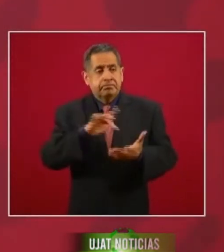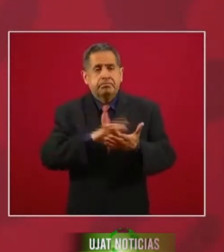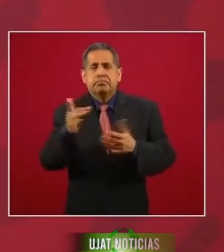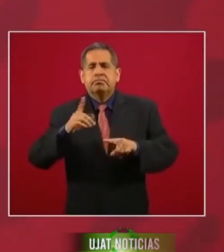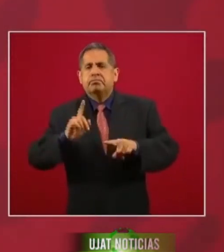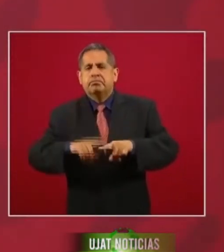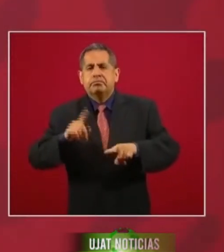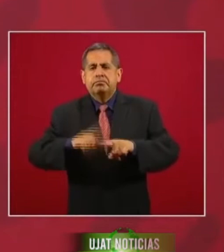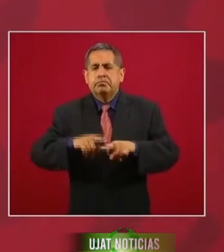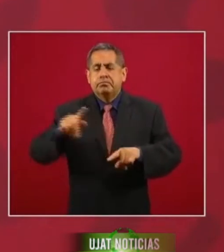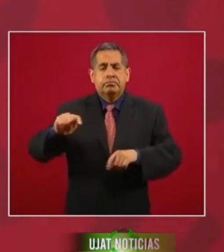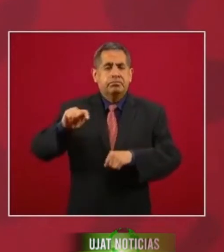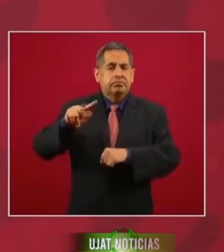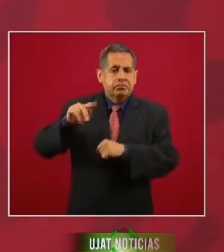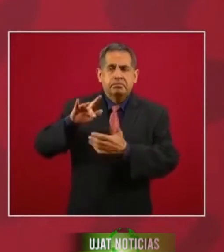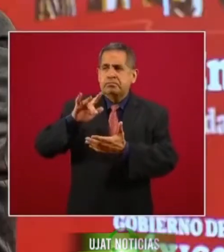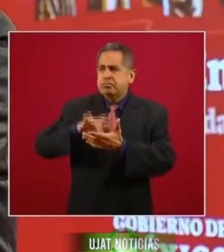comunicación